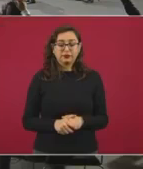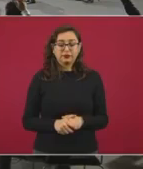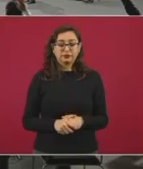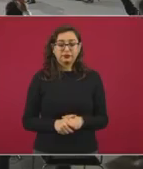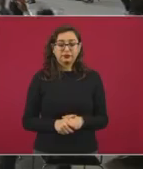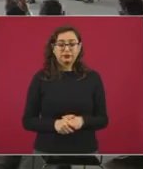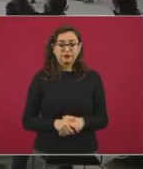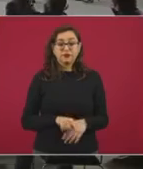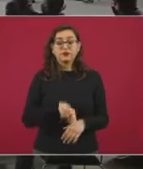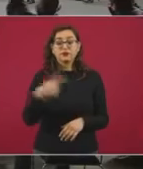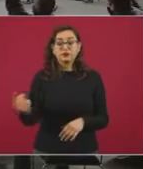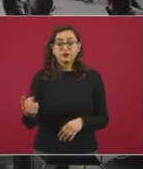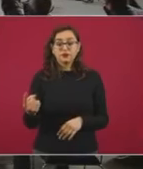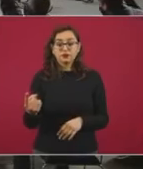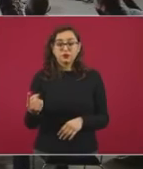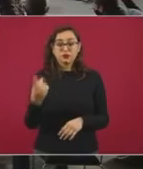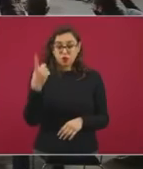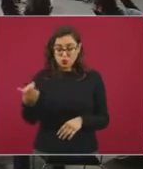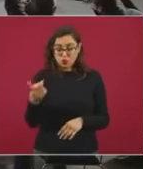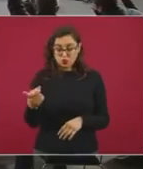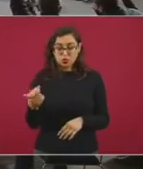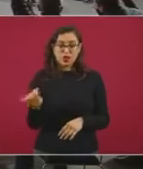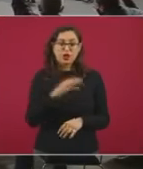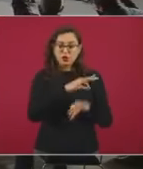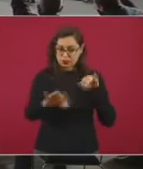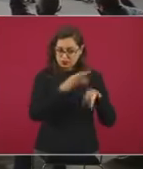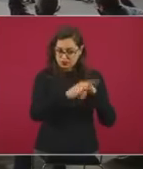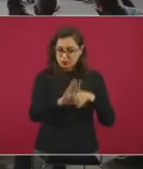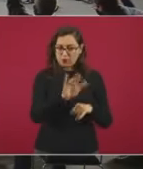Una más y termino con lo del señor Biden.